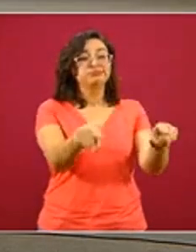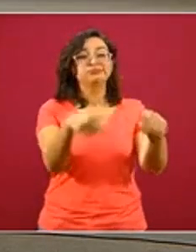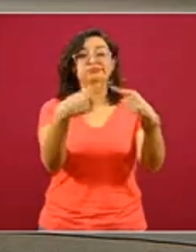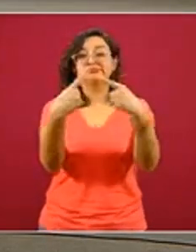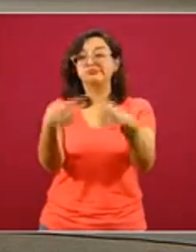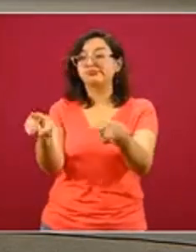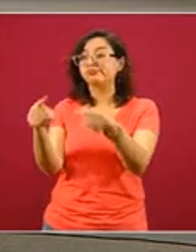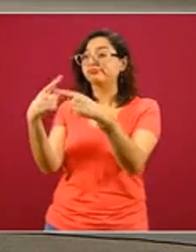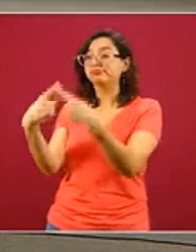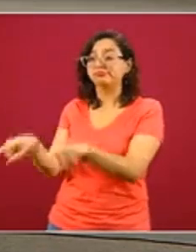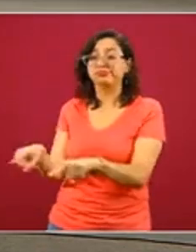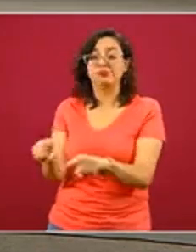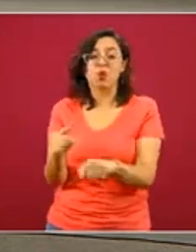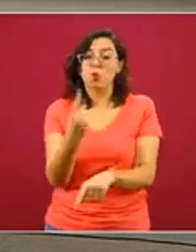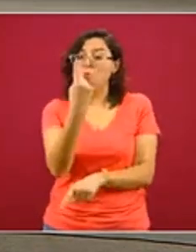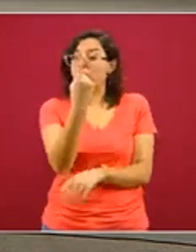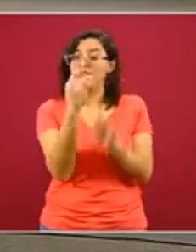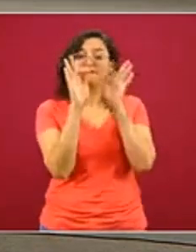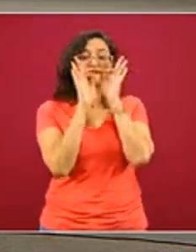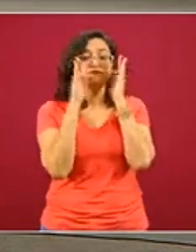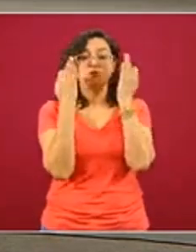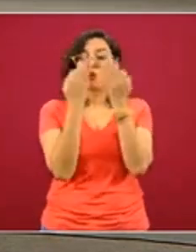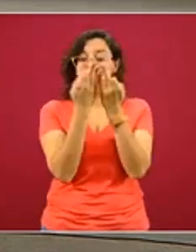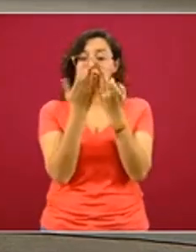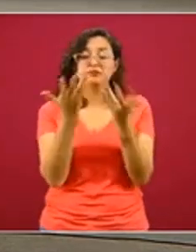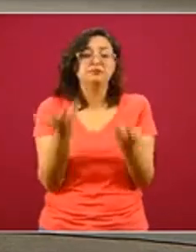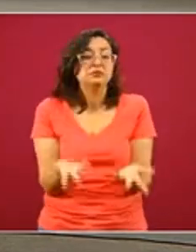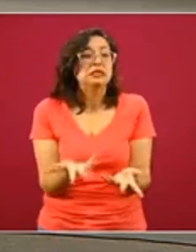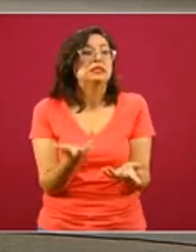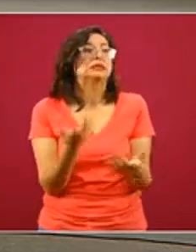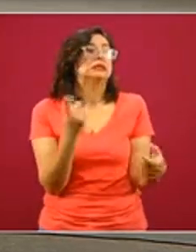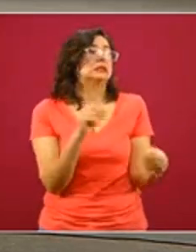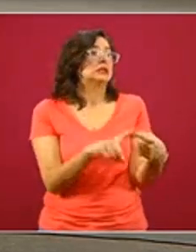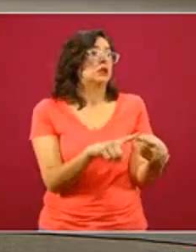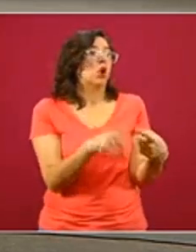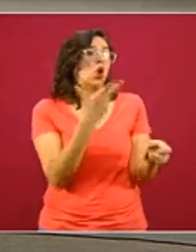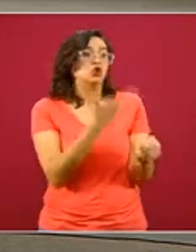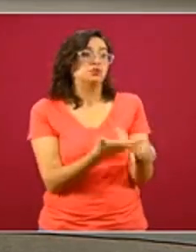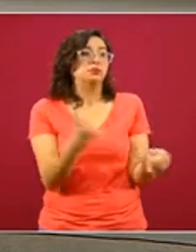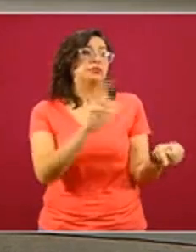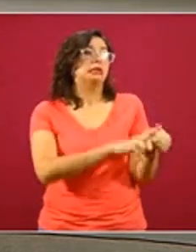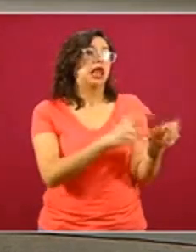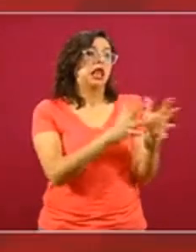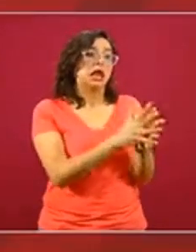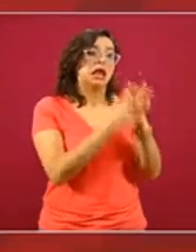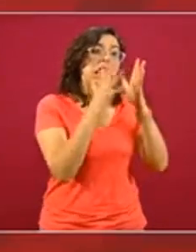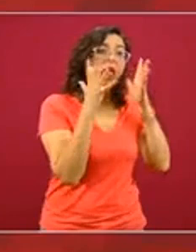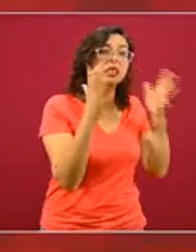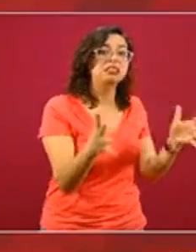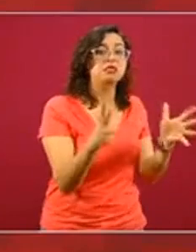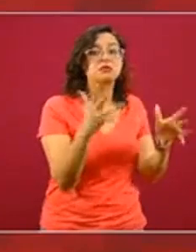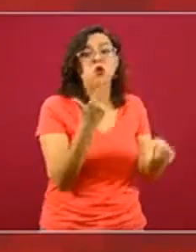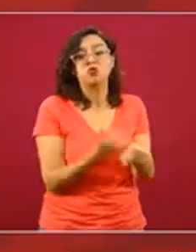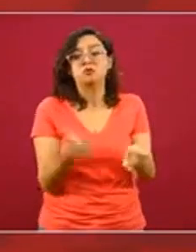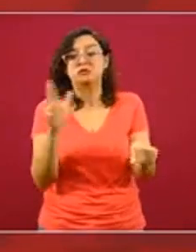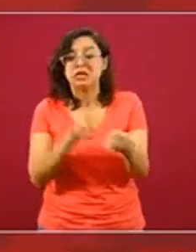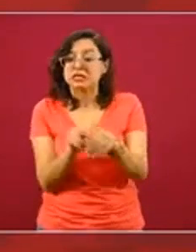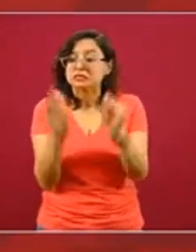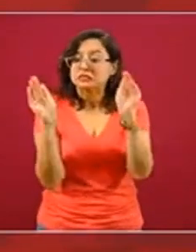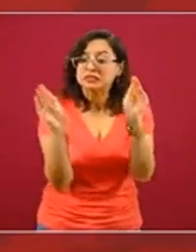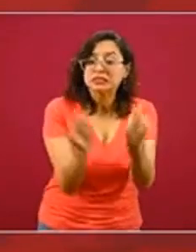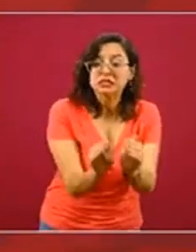heterogéneo, en donde hay desde hospitales con grandes capacidades hasta pequeñas